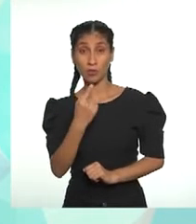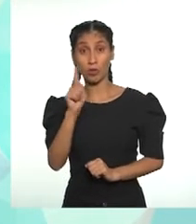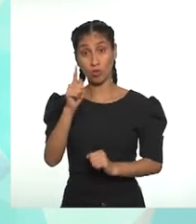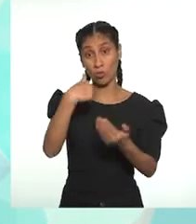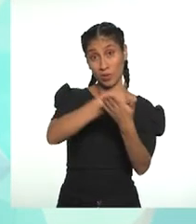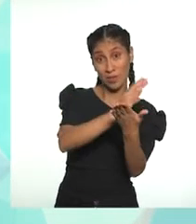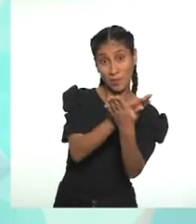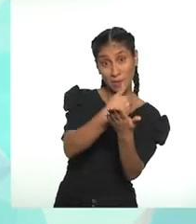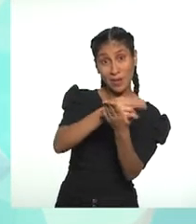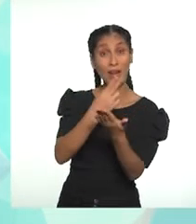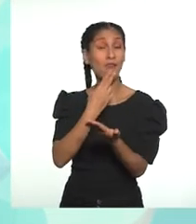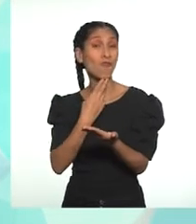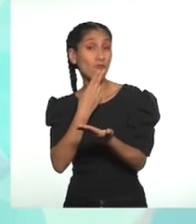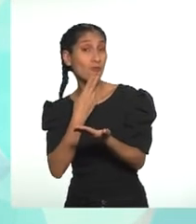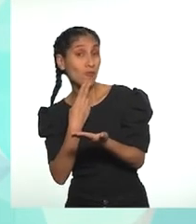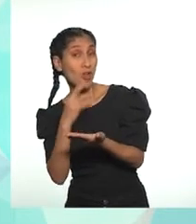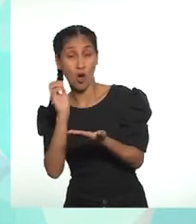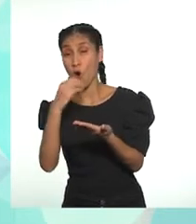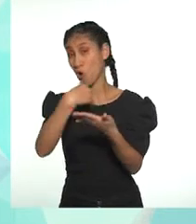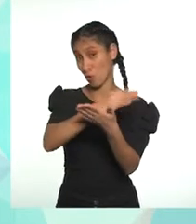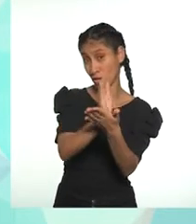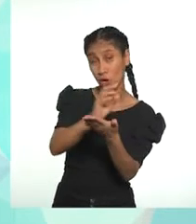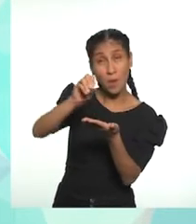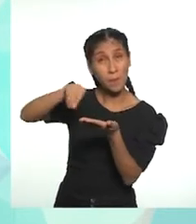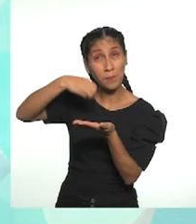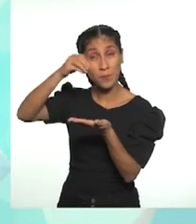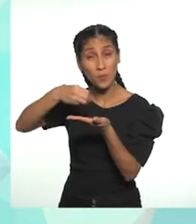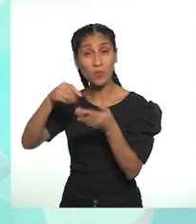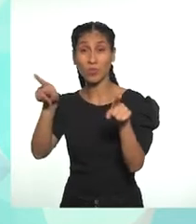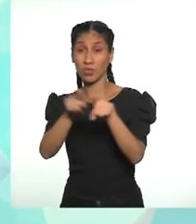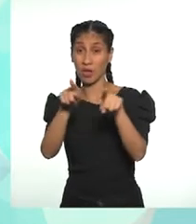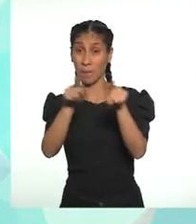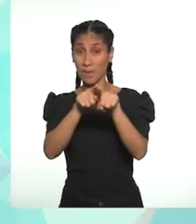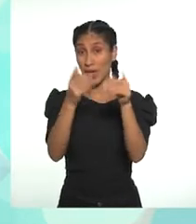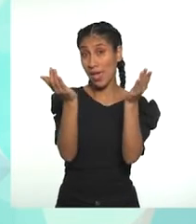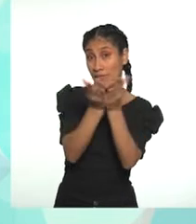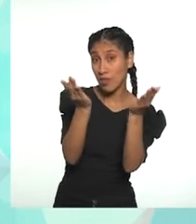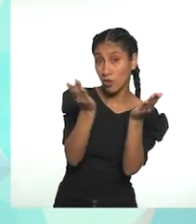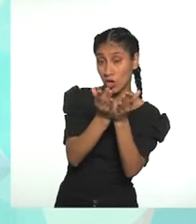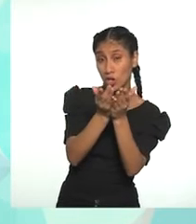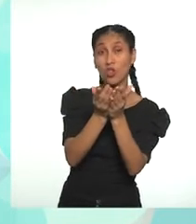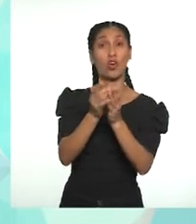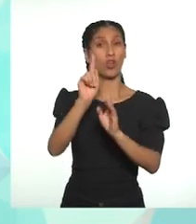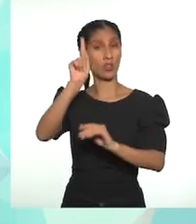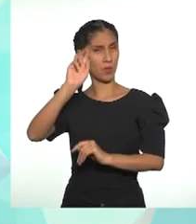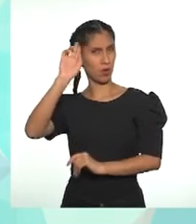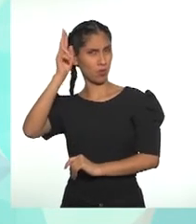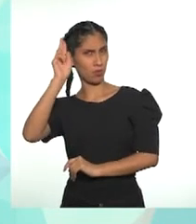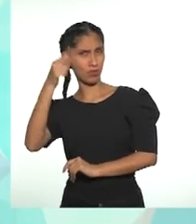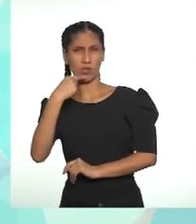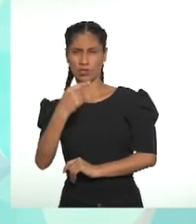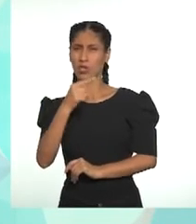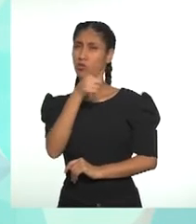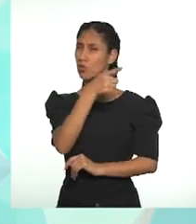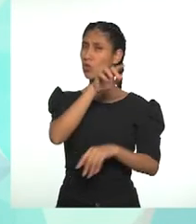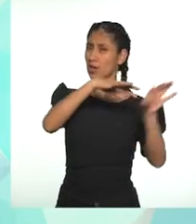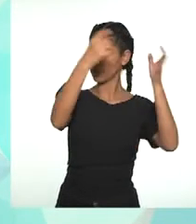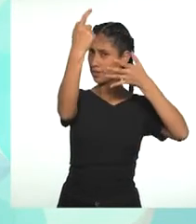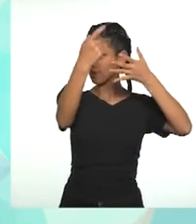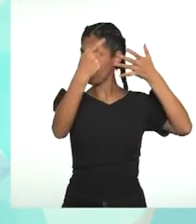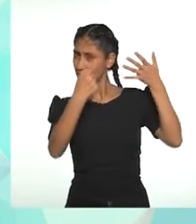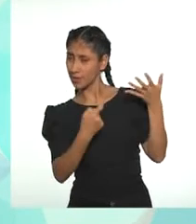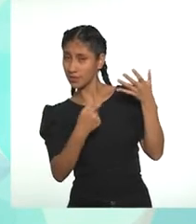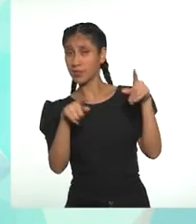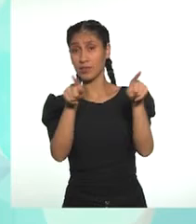ejemplo al momento de preparar un postre o plato de comida en casa, en clases cuando los maestros nos piden seguir instrucciones para